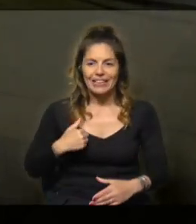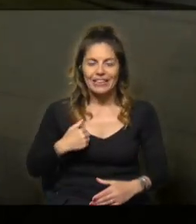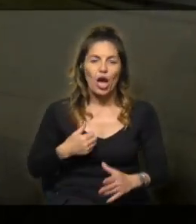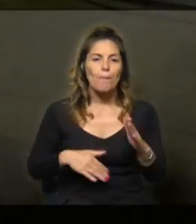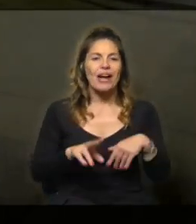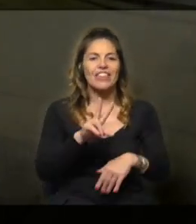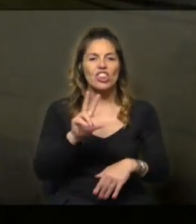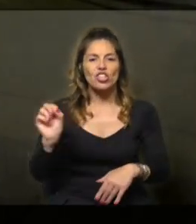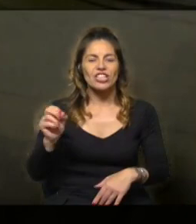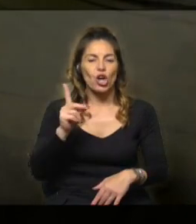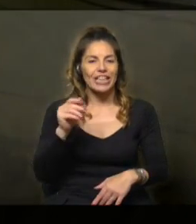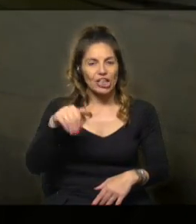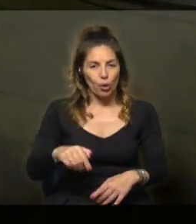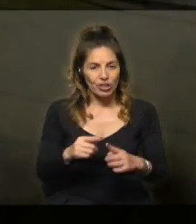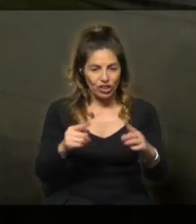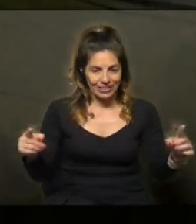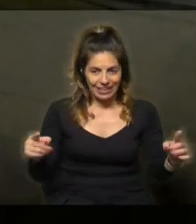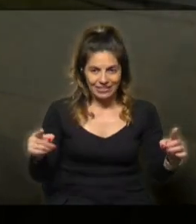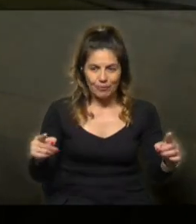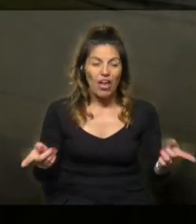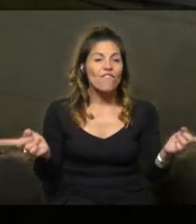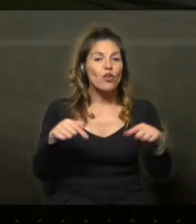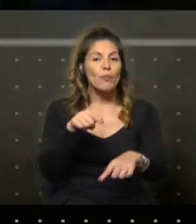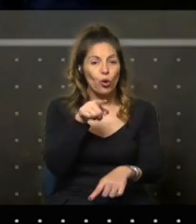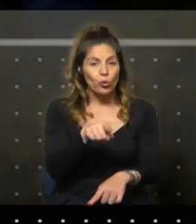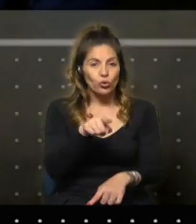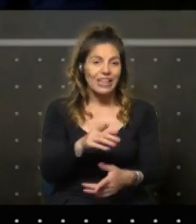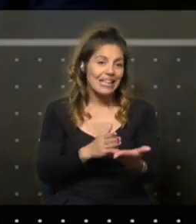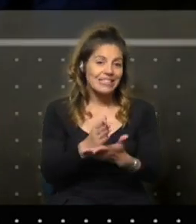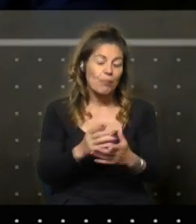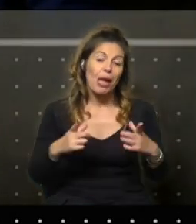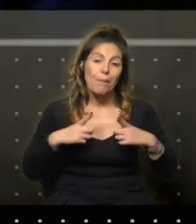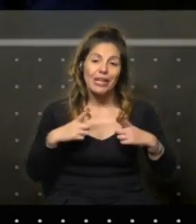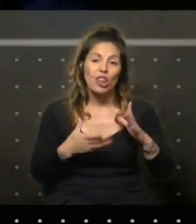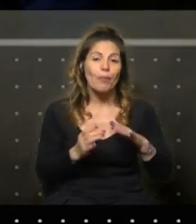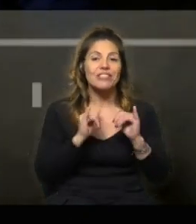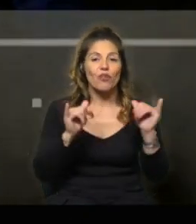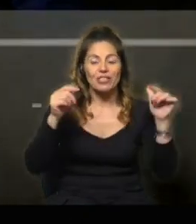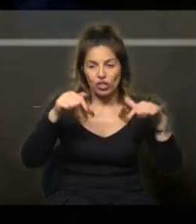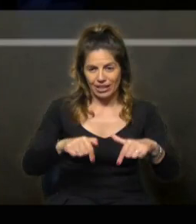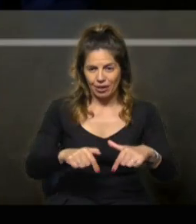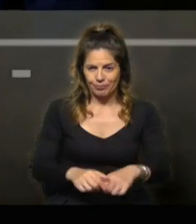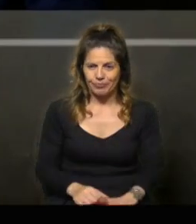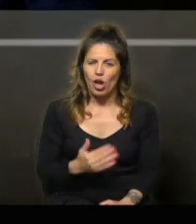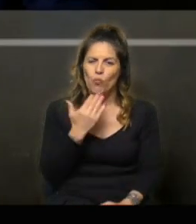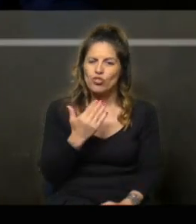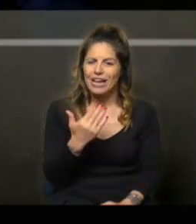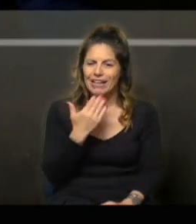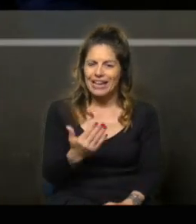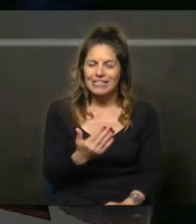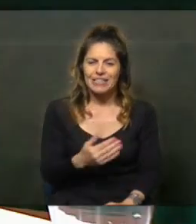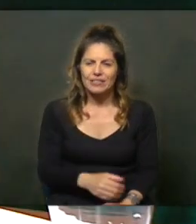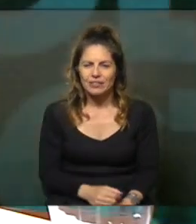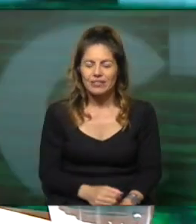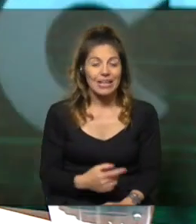de 200 km de su lugar de residencia volvemos con ustedes estudio siempre aguardando por más novedades desde aquí gracias JP y bueno